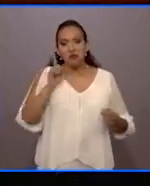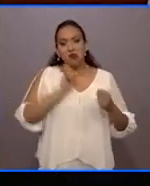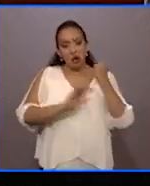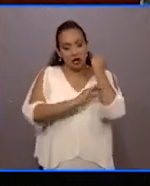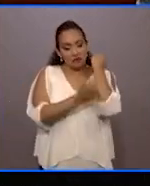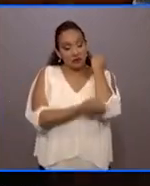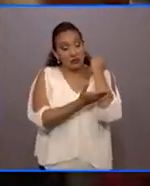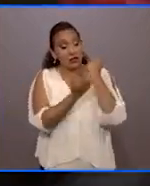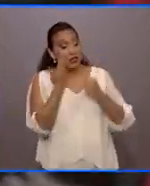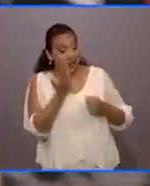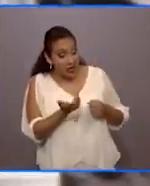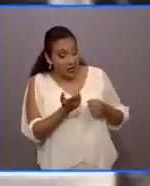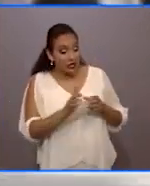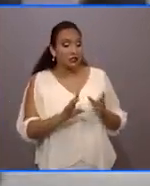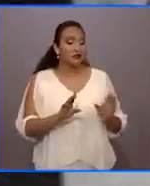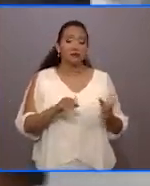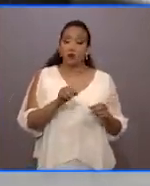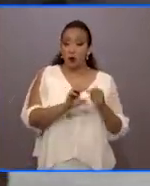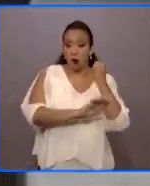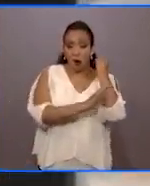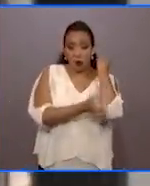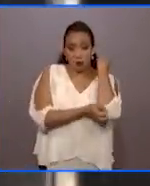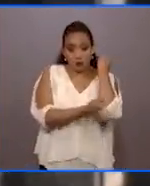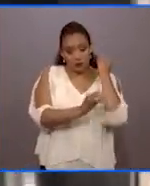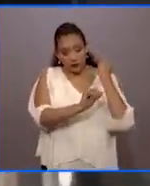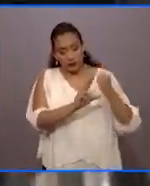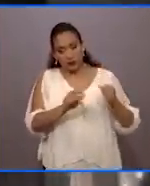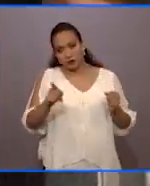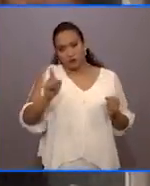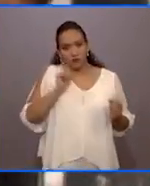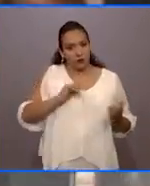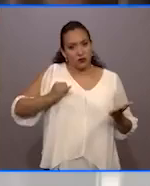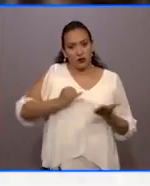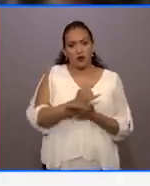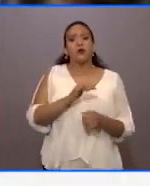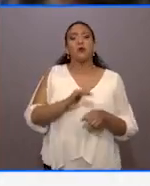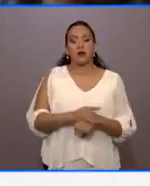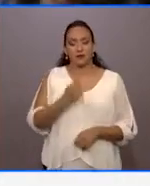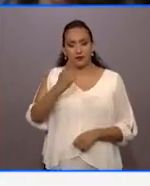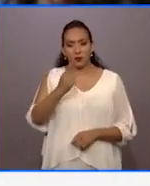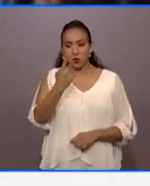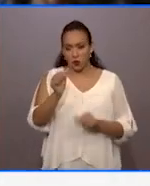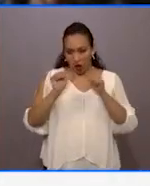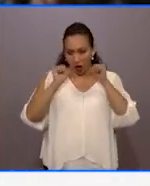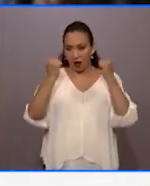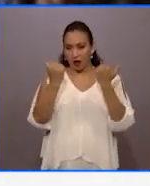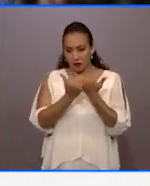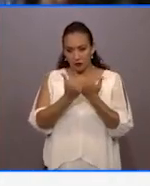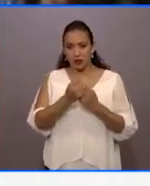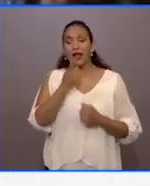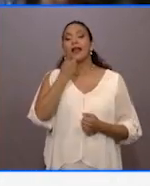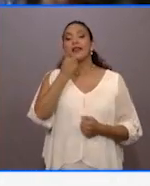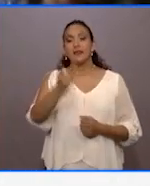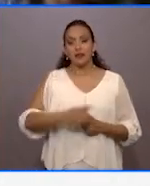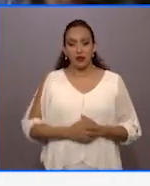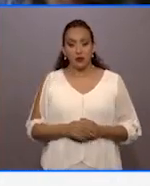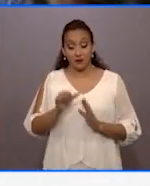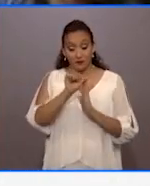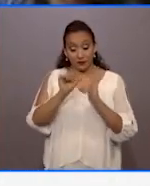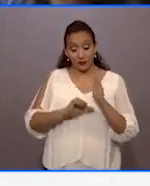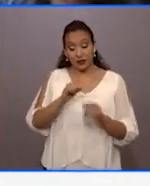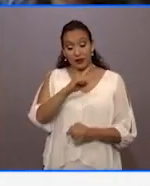de su voluntad. El anterior criterio lo fijó al resolver un amparo en el que una asociación civil argumentó que el